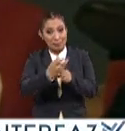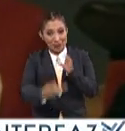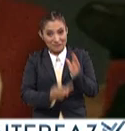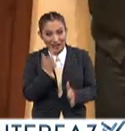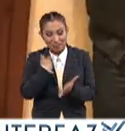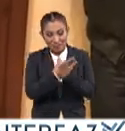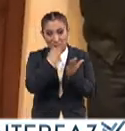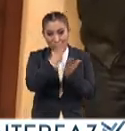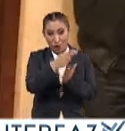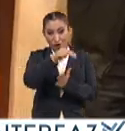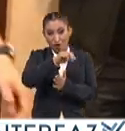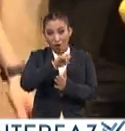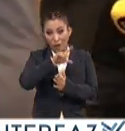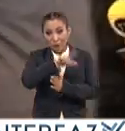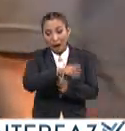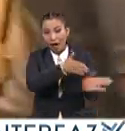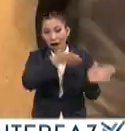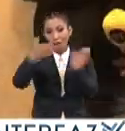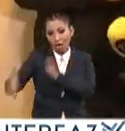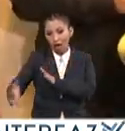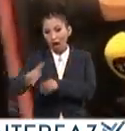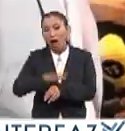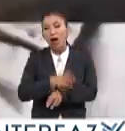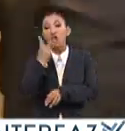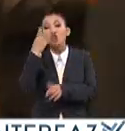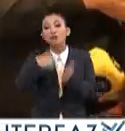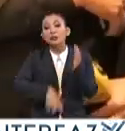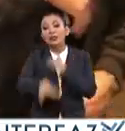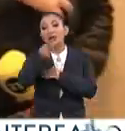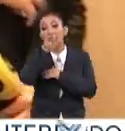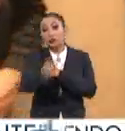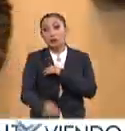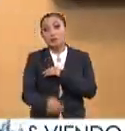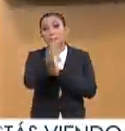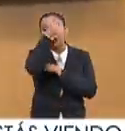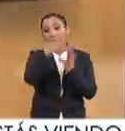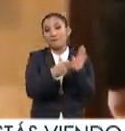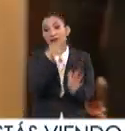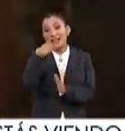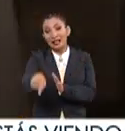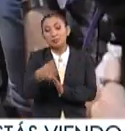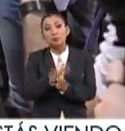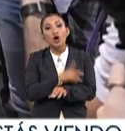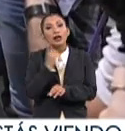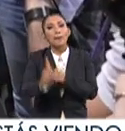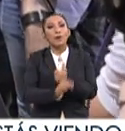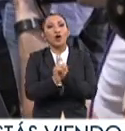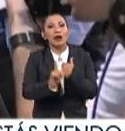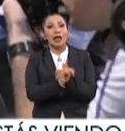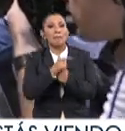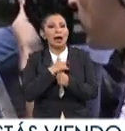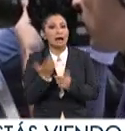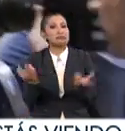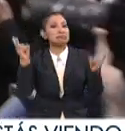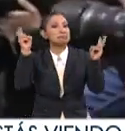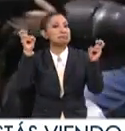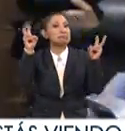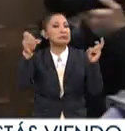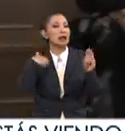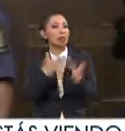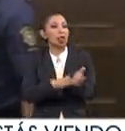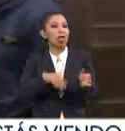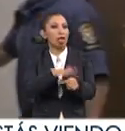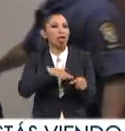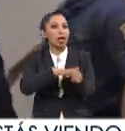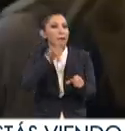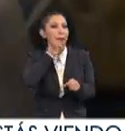ocasión que la entrega de este galardón se pospone, 2018 es la primera ocasión que es a causa de una polémica relacionada con acoso